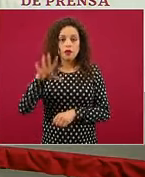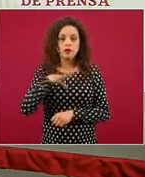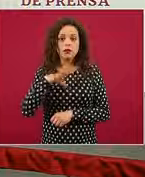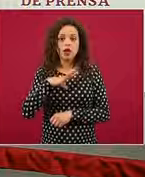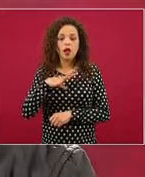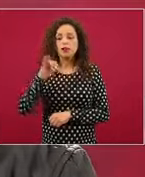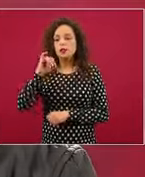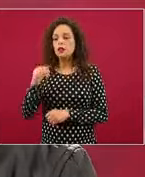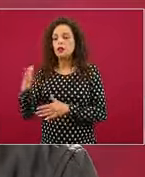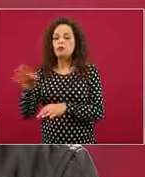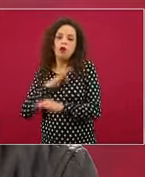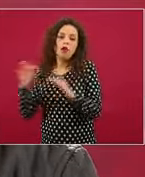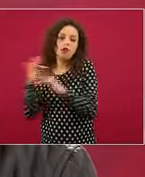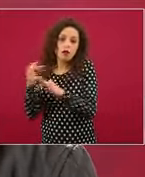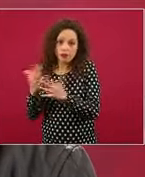movilidad.